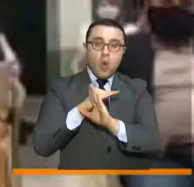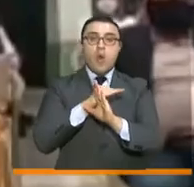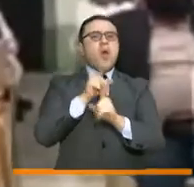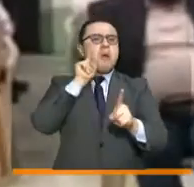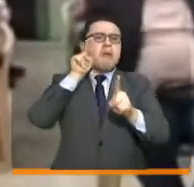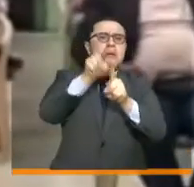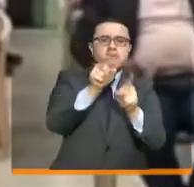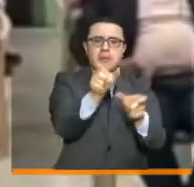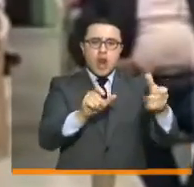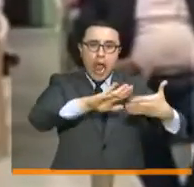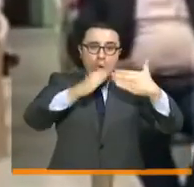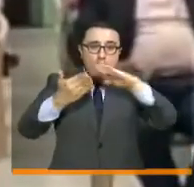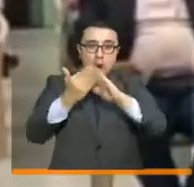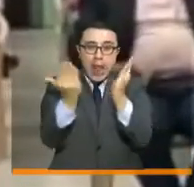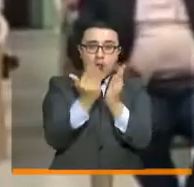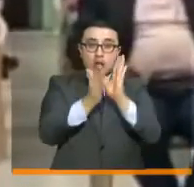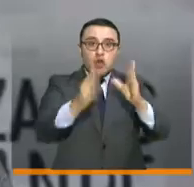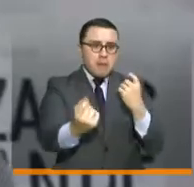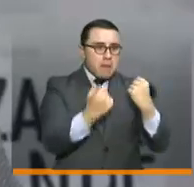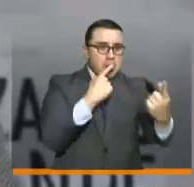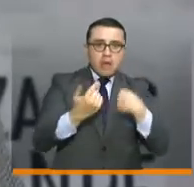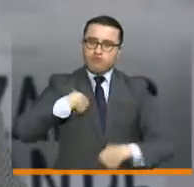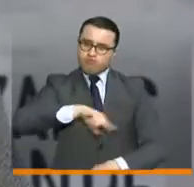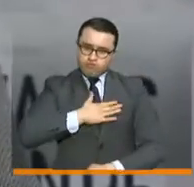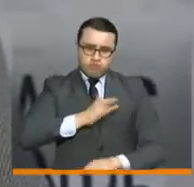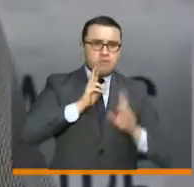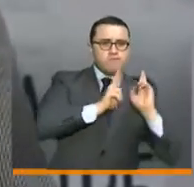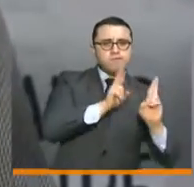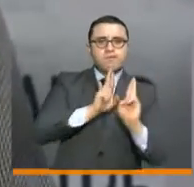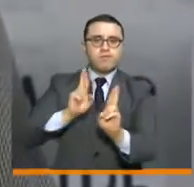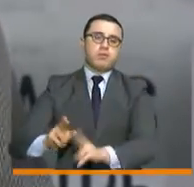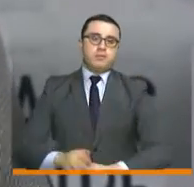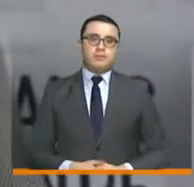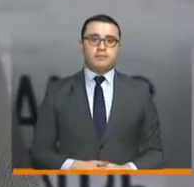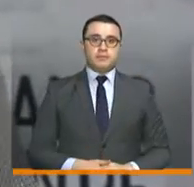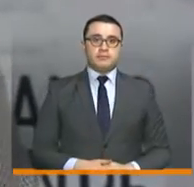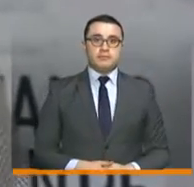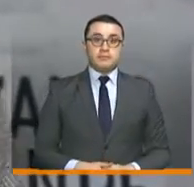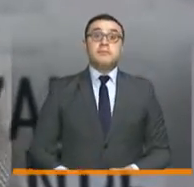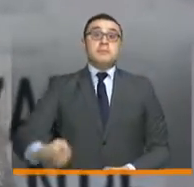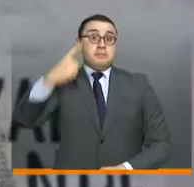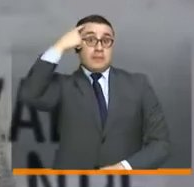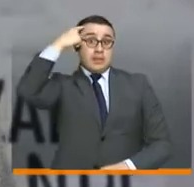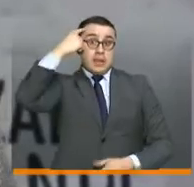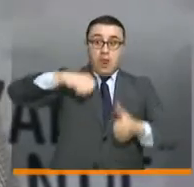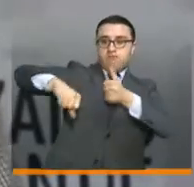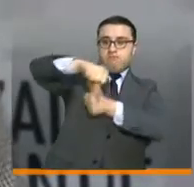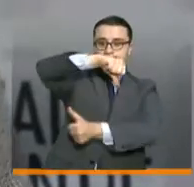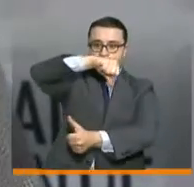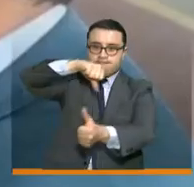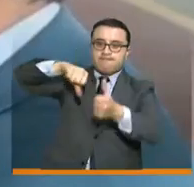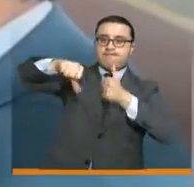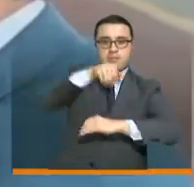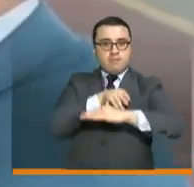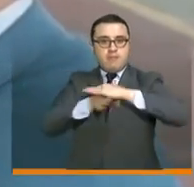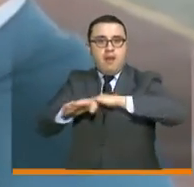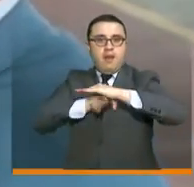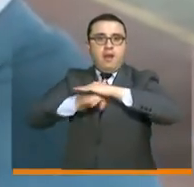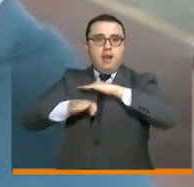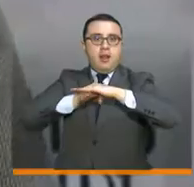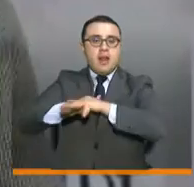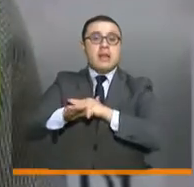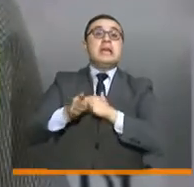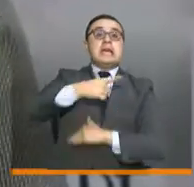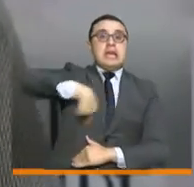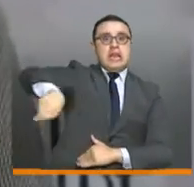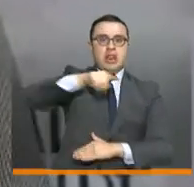de toda la comunidad educativa. Estamos analizando si la alternancia podría ser una salida y que